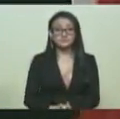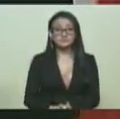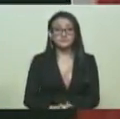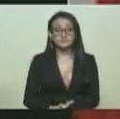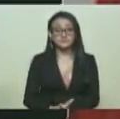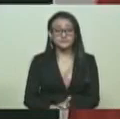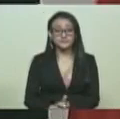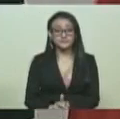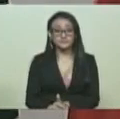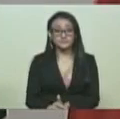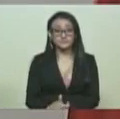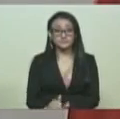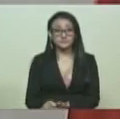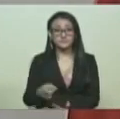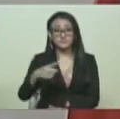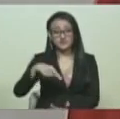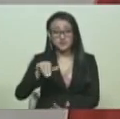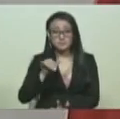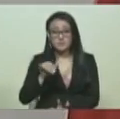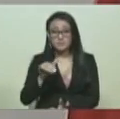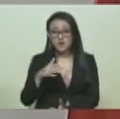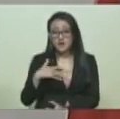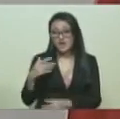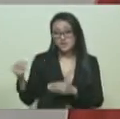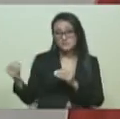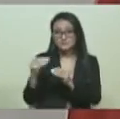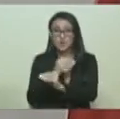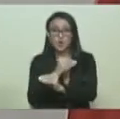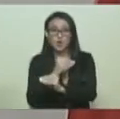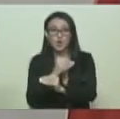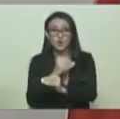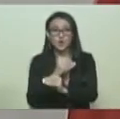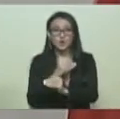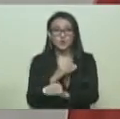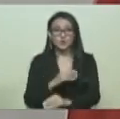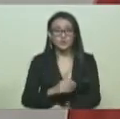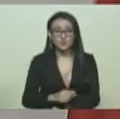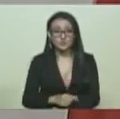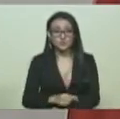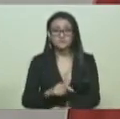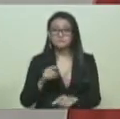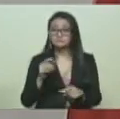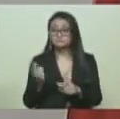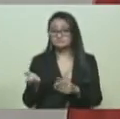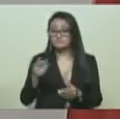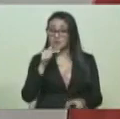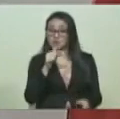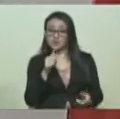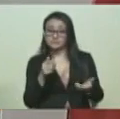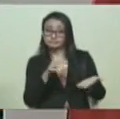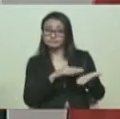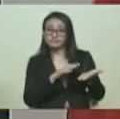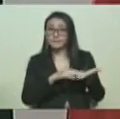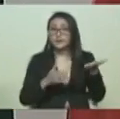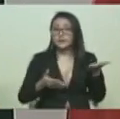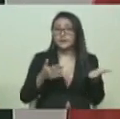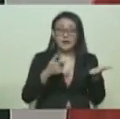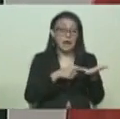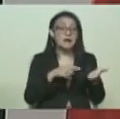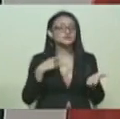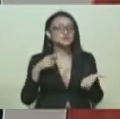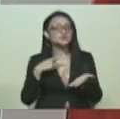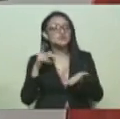sectores juegan a doble banda. Por un lado, dicen que van a participar